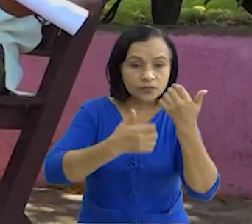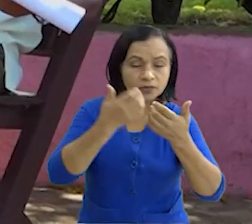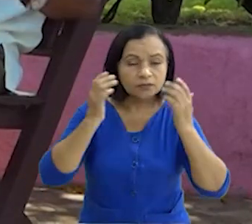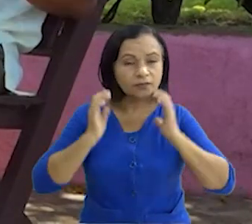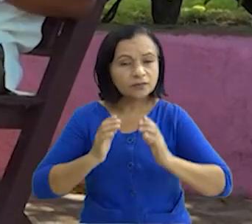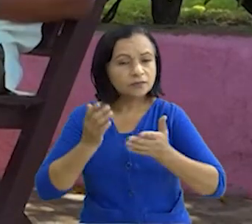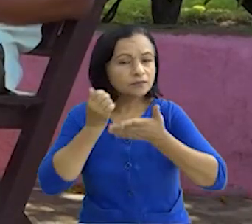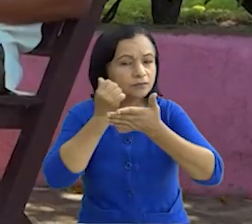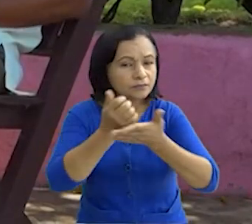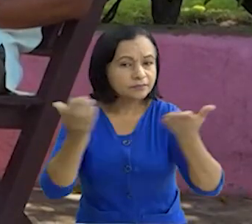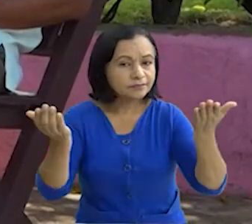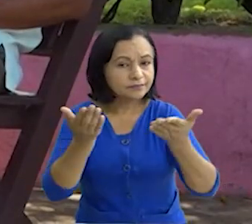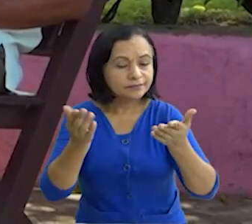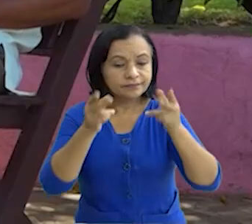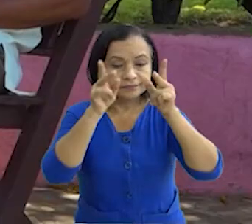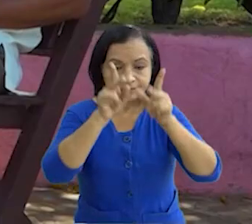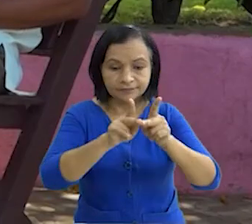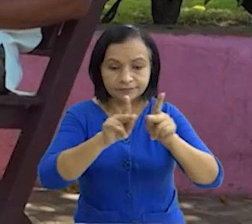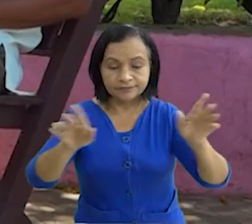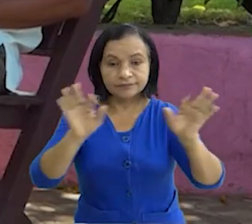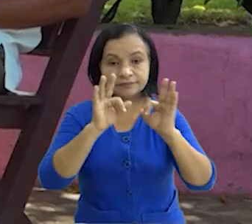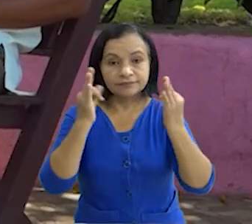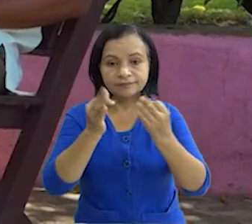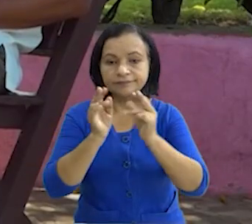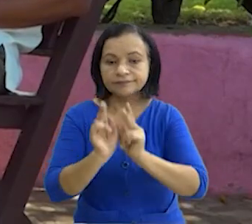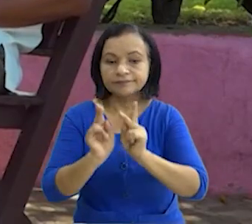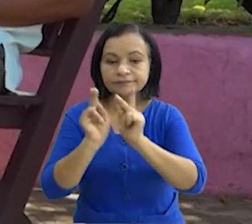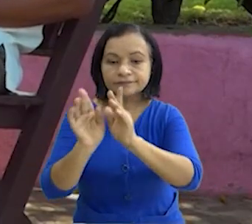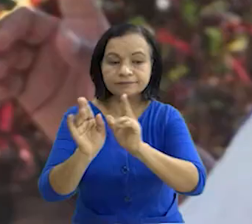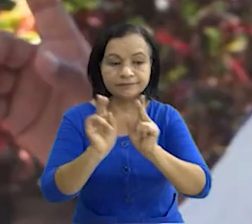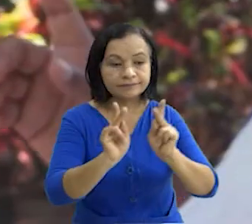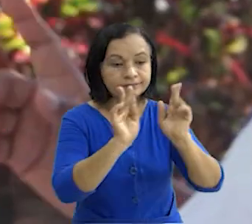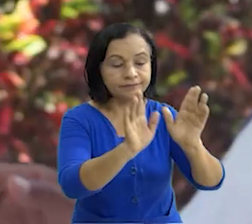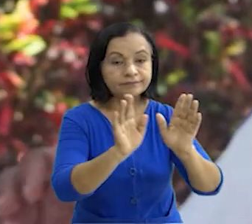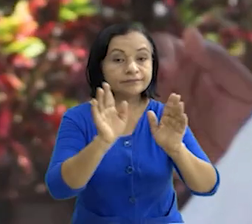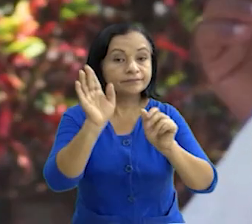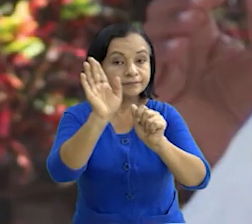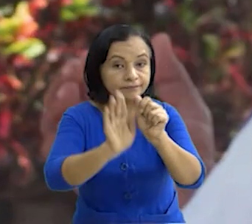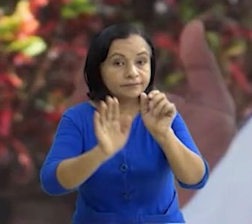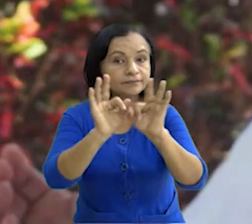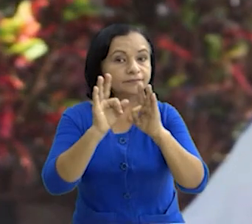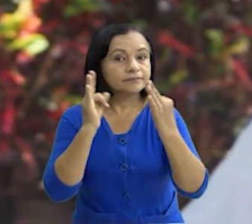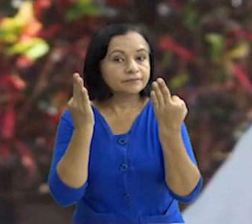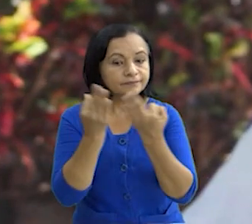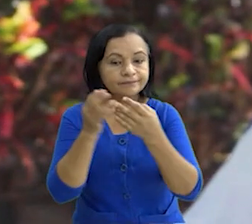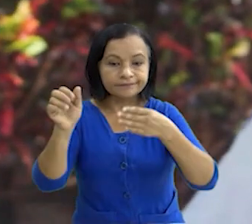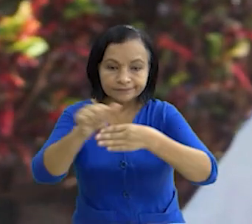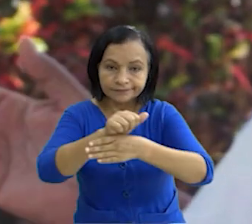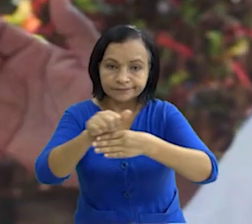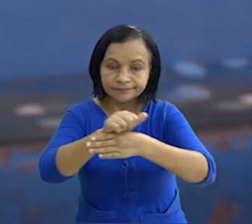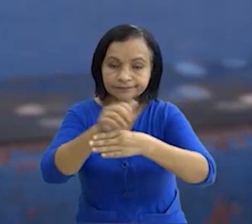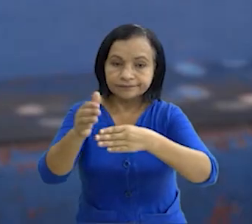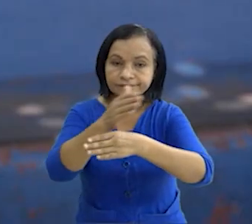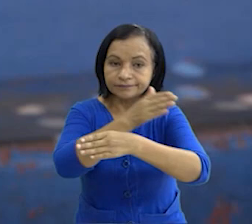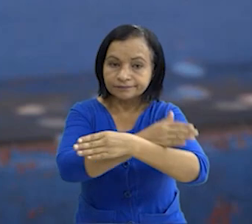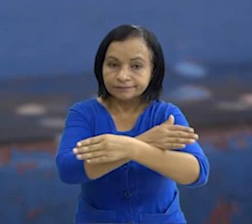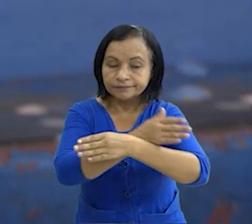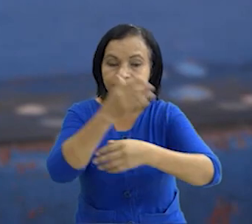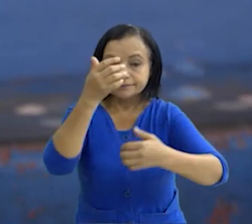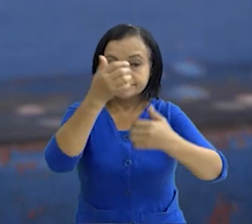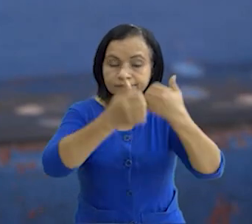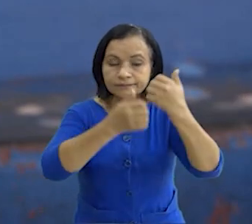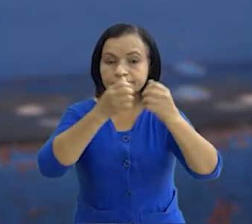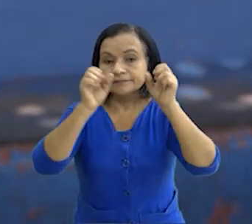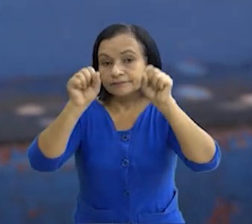nos preparamos? Es decir, los planes familiares son individuales, son por familia, pero hay que estar preparados y evitar todos los